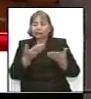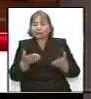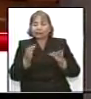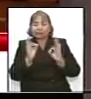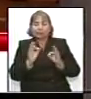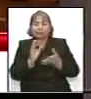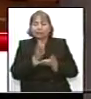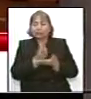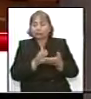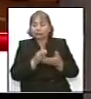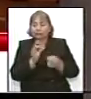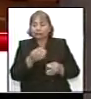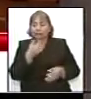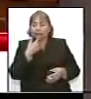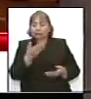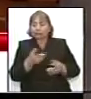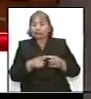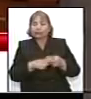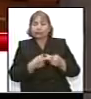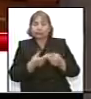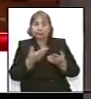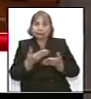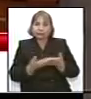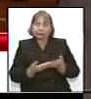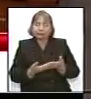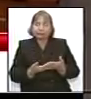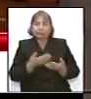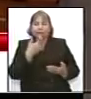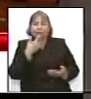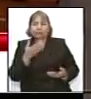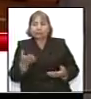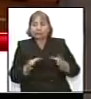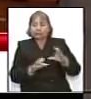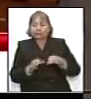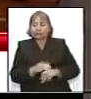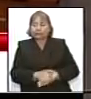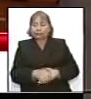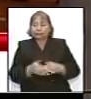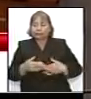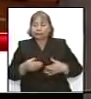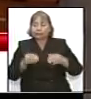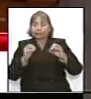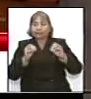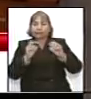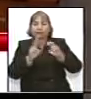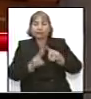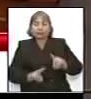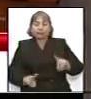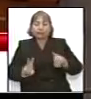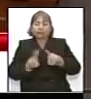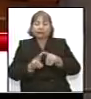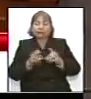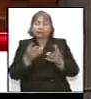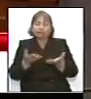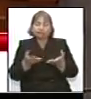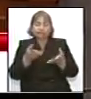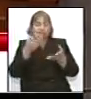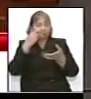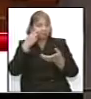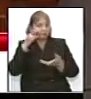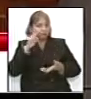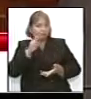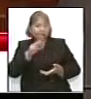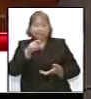manera particular esta iniciativa que lo que hace es poner en valor y poner, creo yo, también el foco en la necesidad